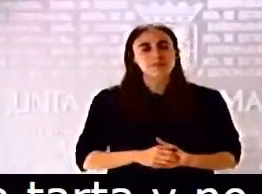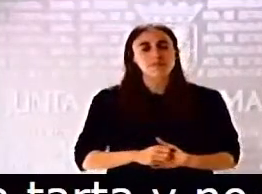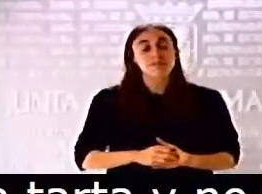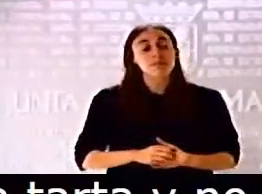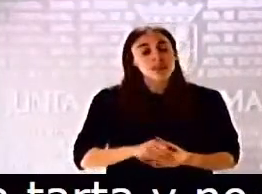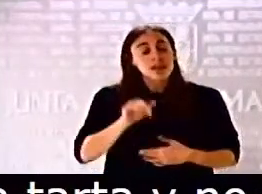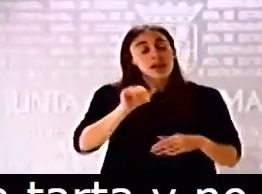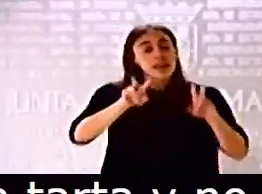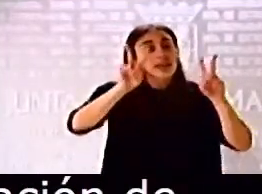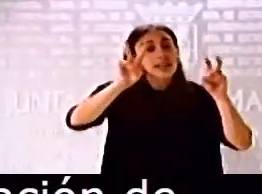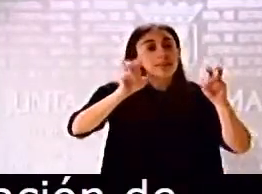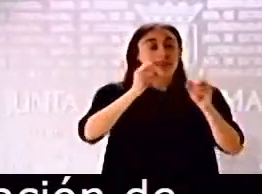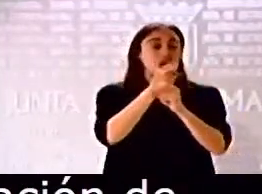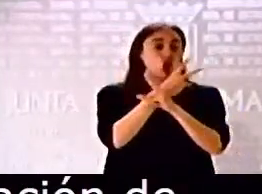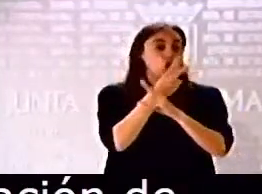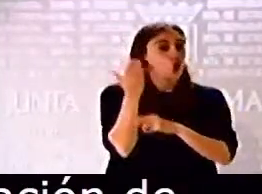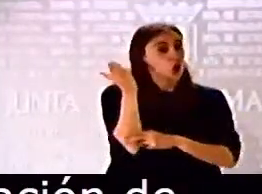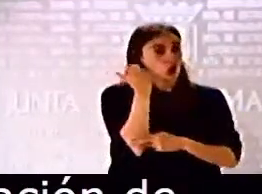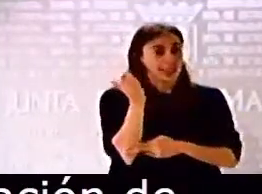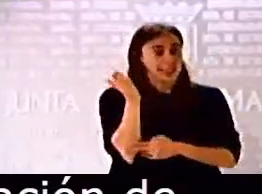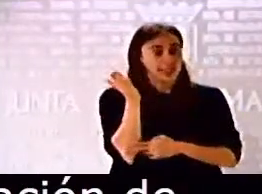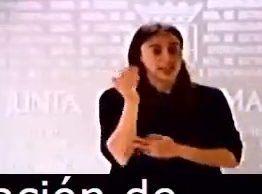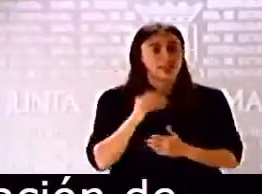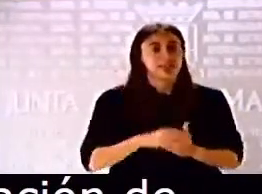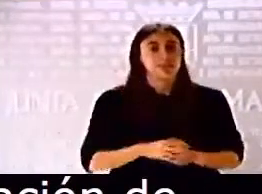Con respecto a los hosteleros,